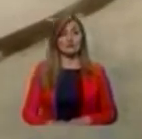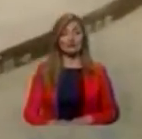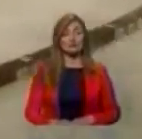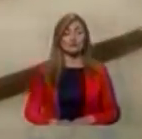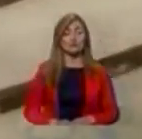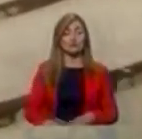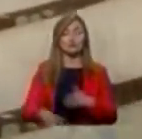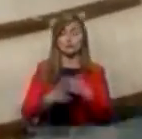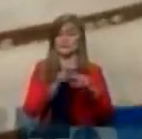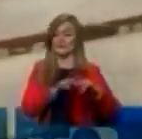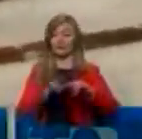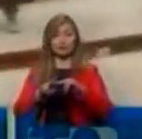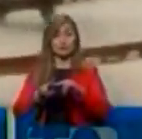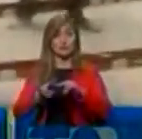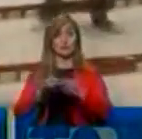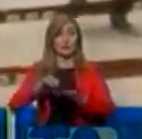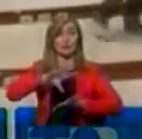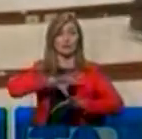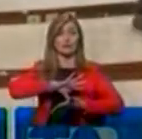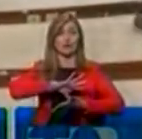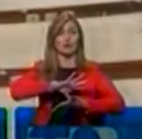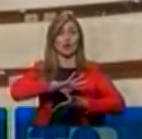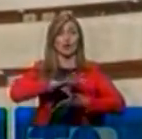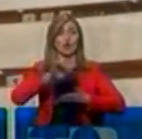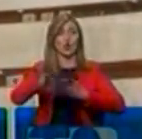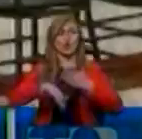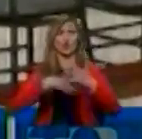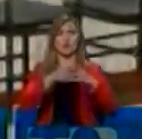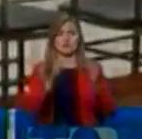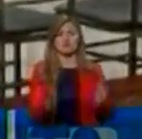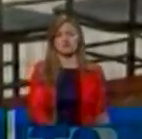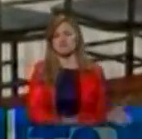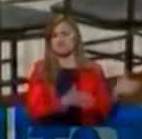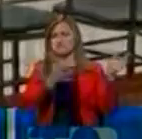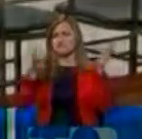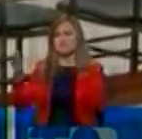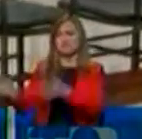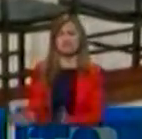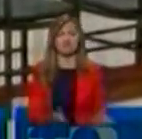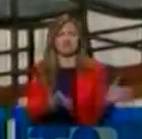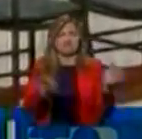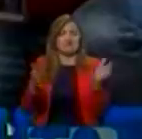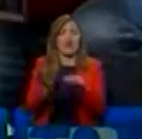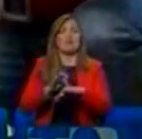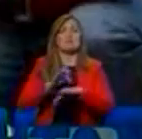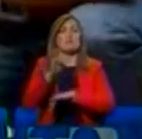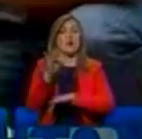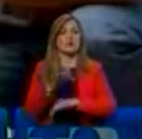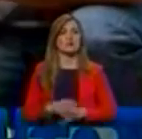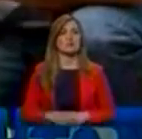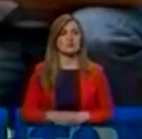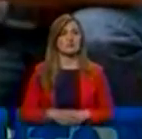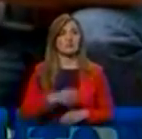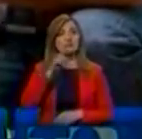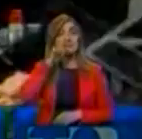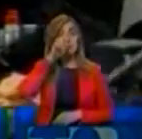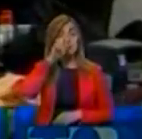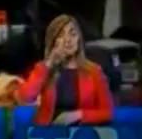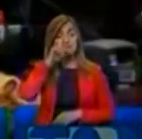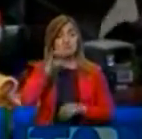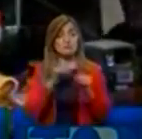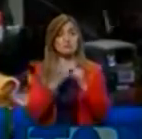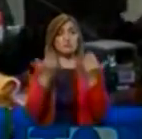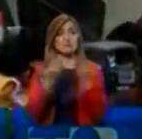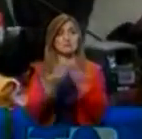Las curules de la Asamblea Nacional se desmontaron totalmente desde temprano en la mañana. Un ejército de empleados